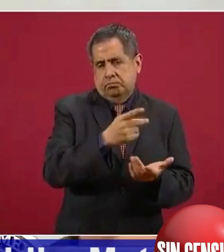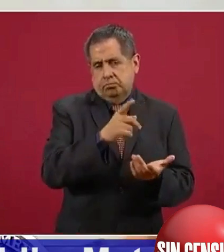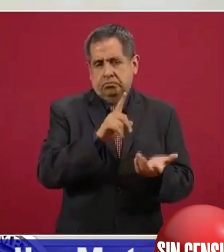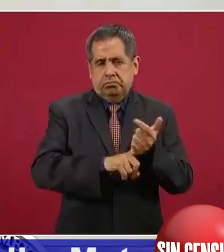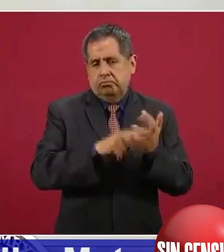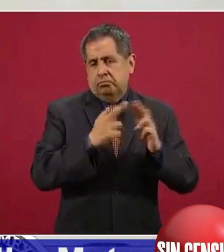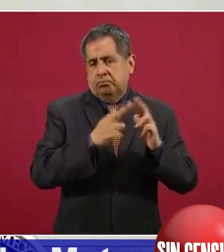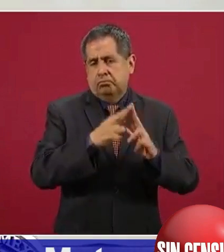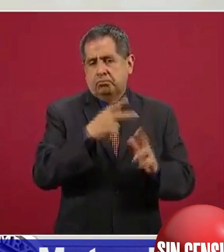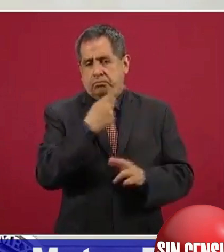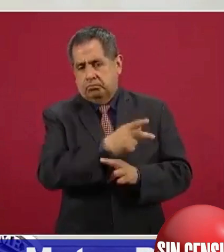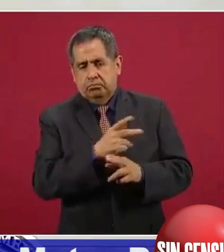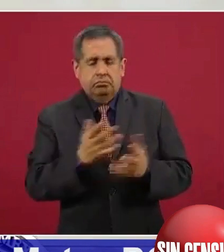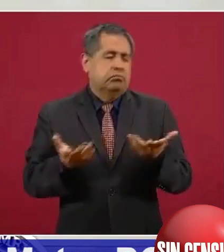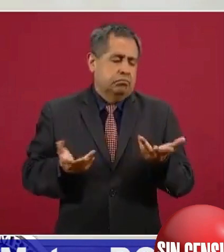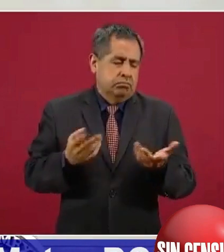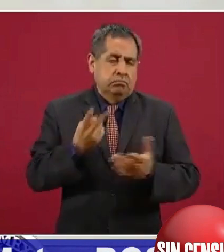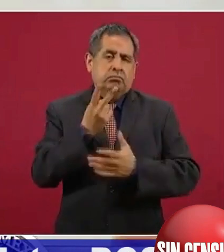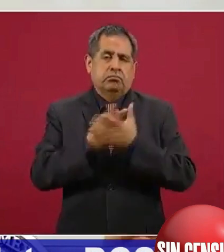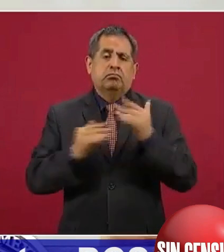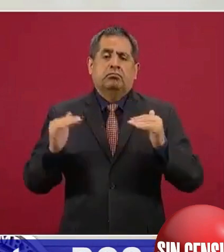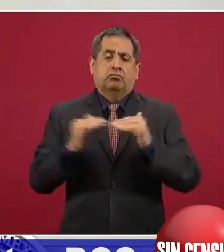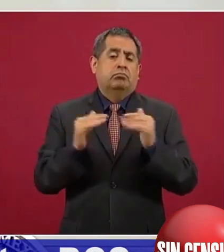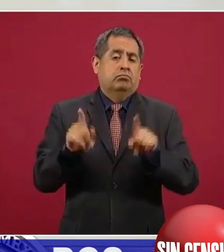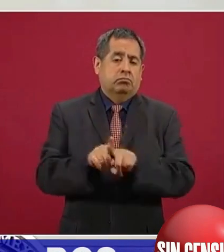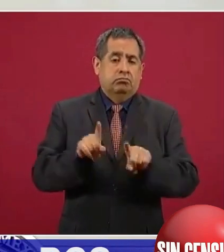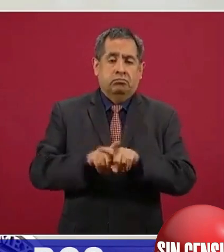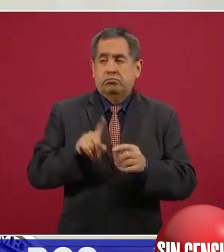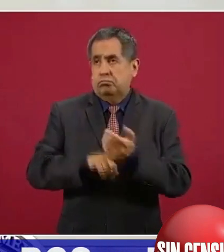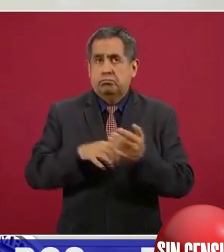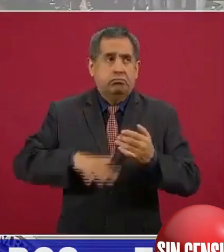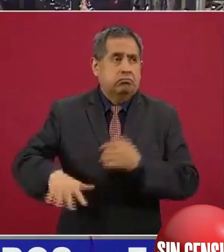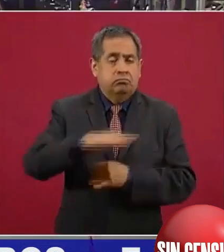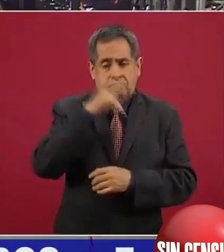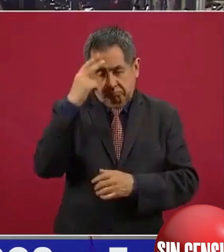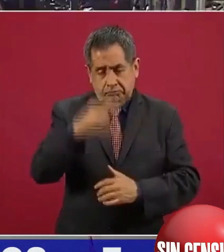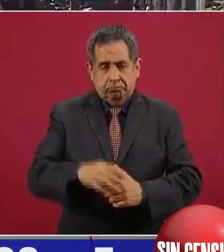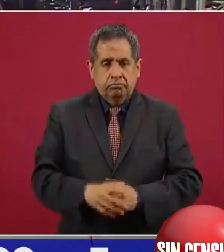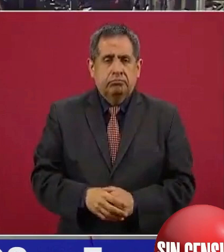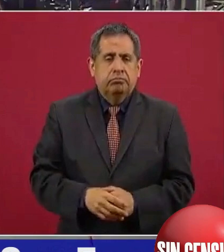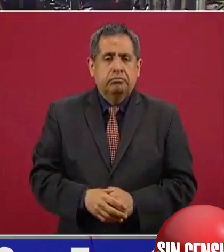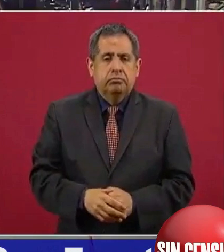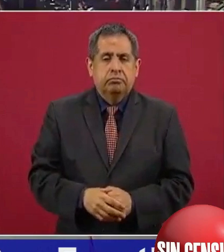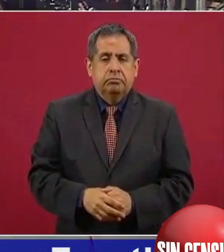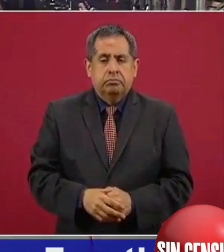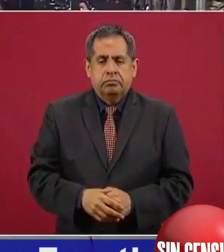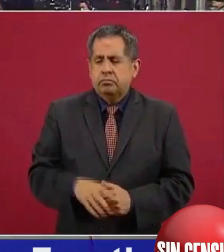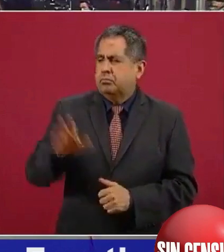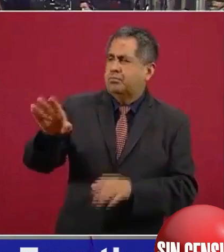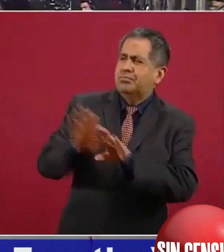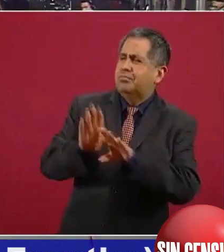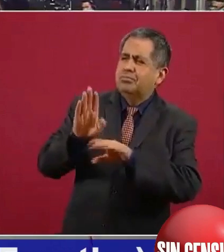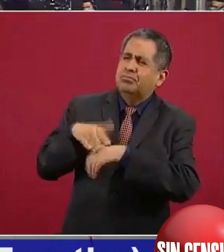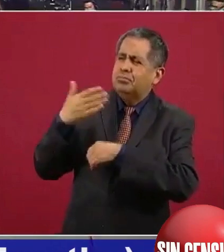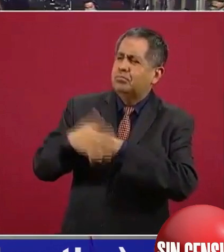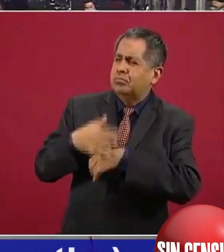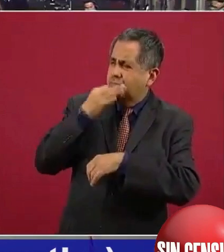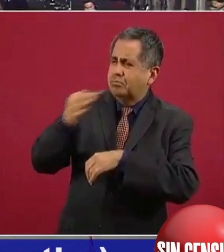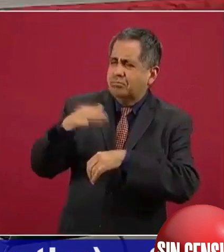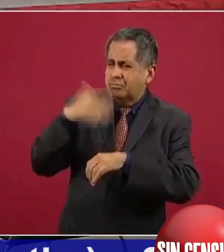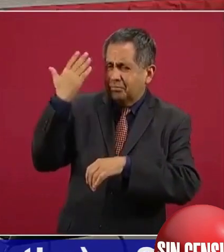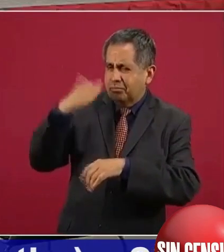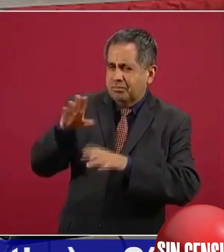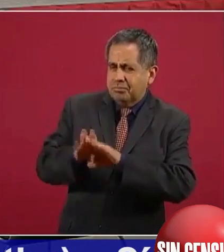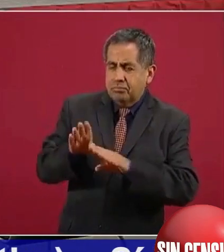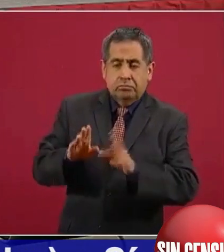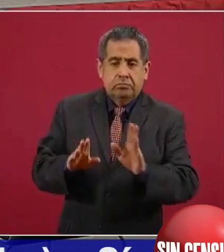tradiciones y el culto y las convicciones religiosas del pueblo de México. ¿No les han adelantado cómo sería esta nueva modalidad? ¿Mande usted? ¿No les han adelantado